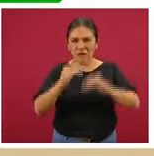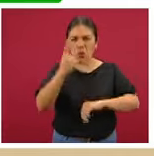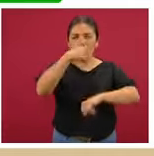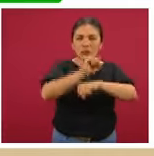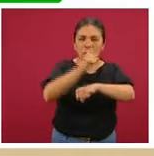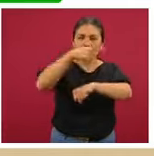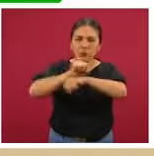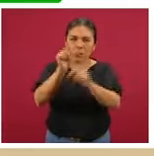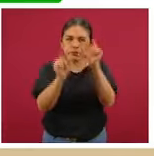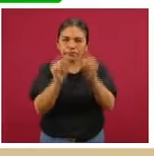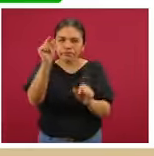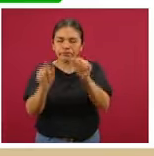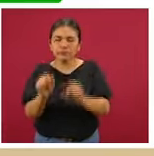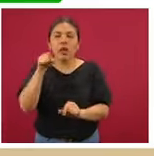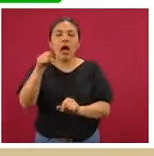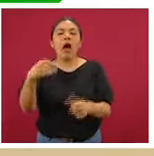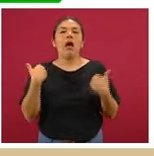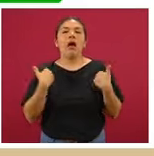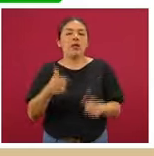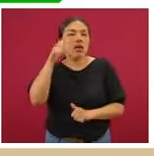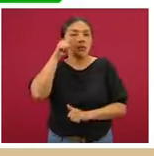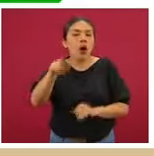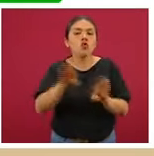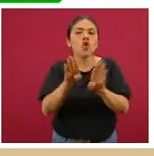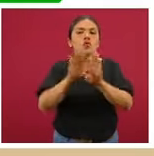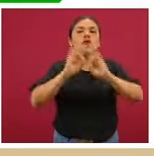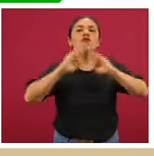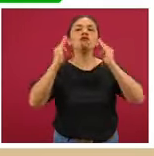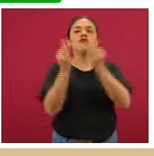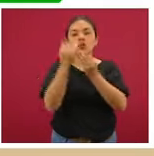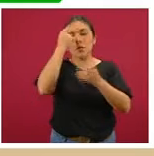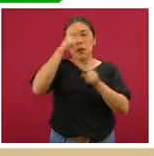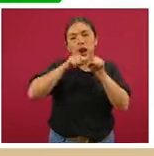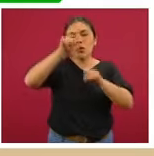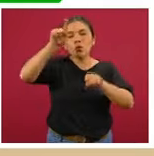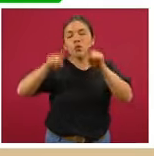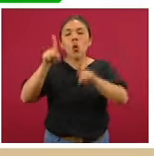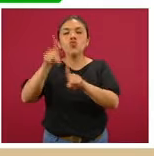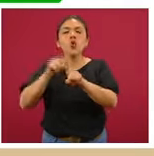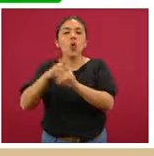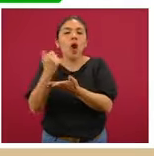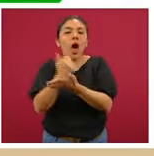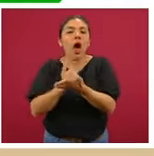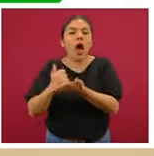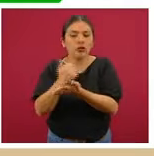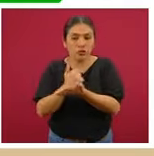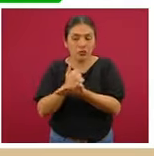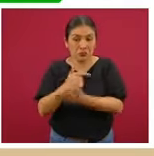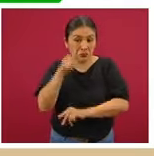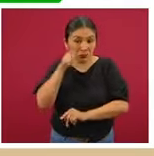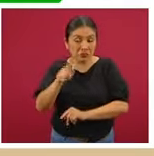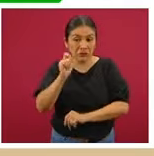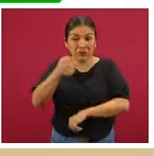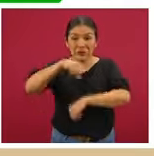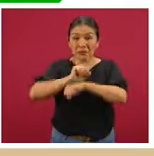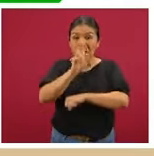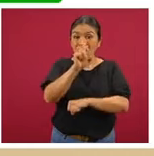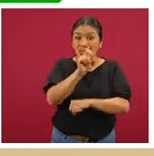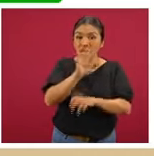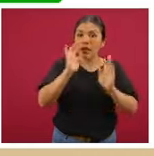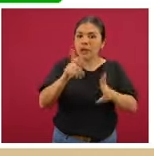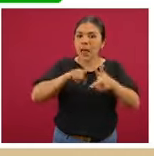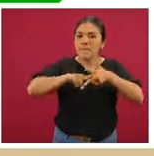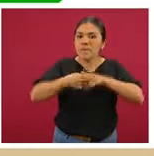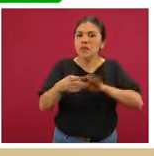representadas, entonces nos dan la forma que vemos de la curva de color azul. Ya veíamos que desde la semana 30 habíamos